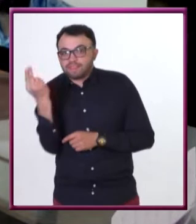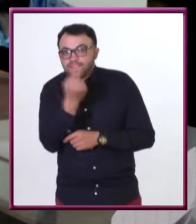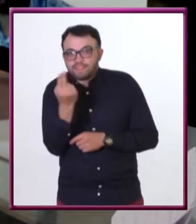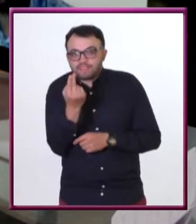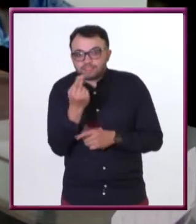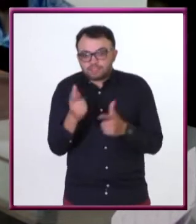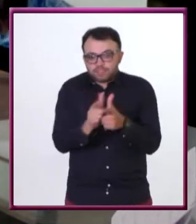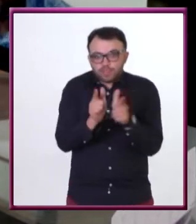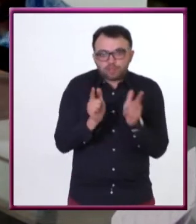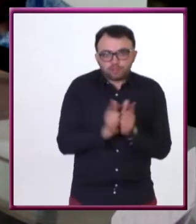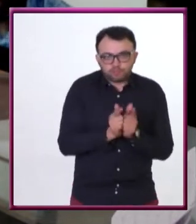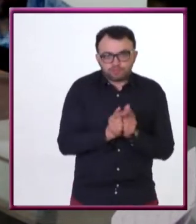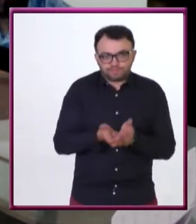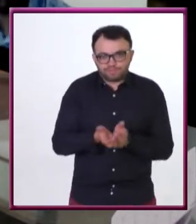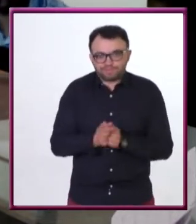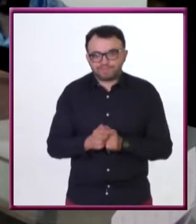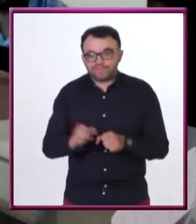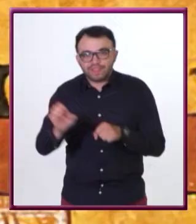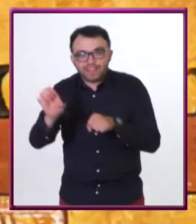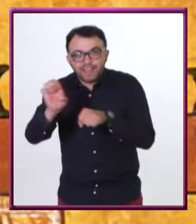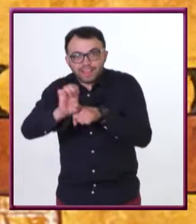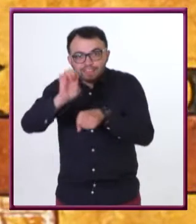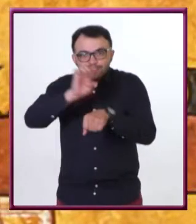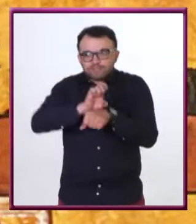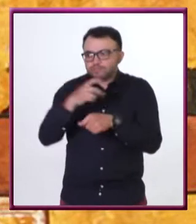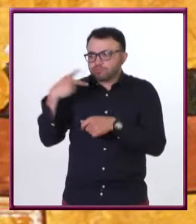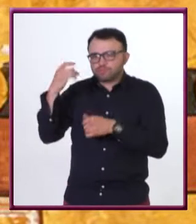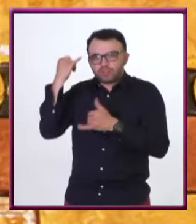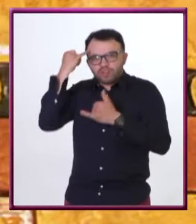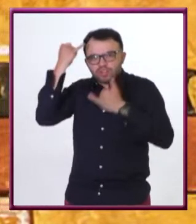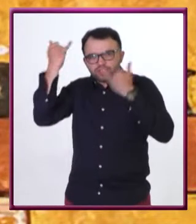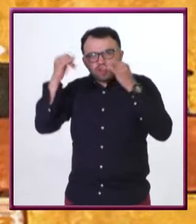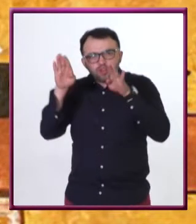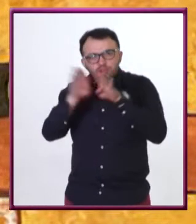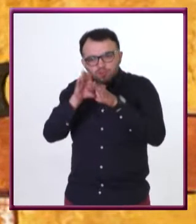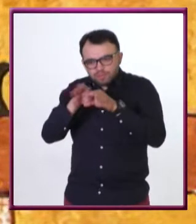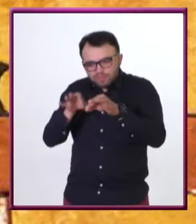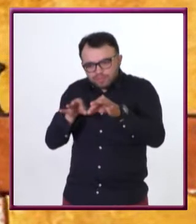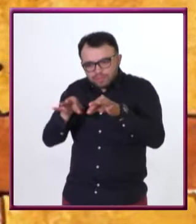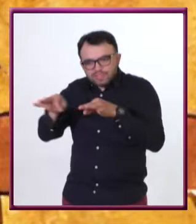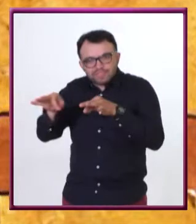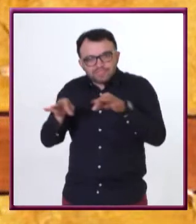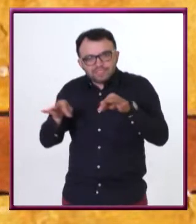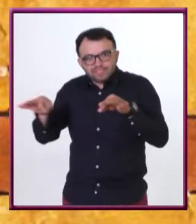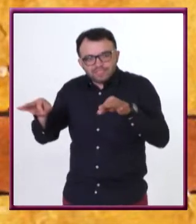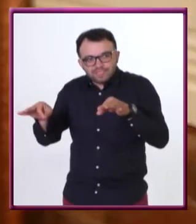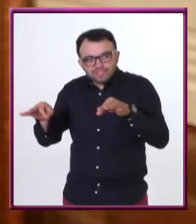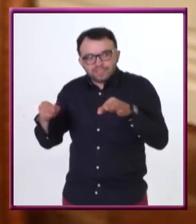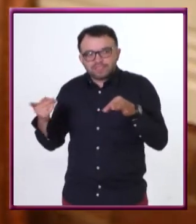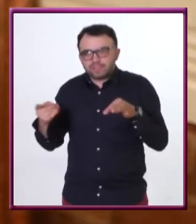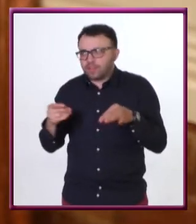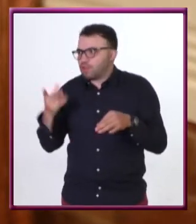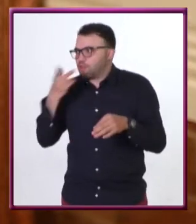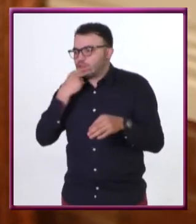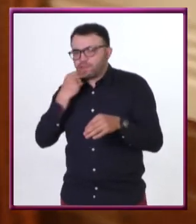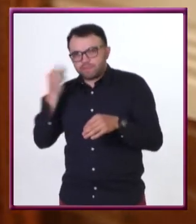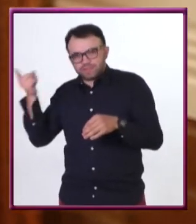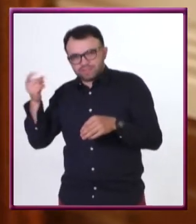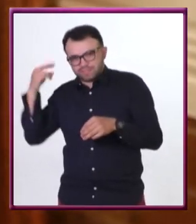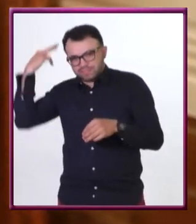Y le enseña el juego del ajedrez. Y el rey, muy emocionado, premiando